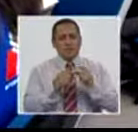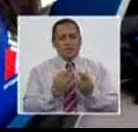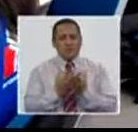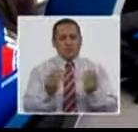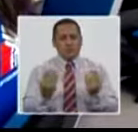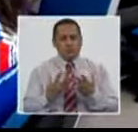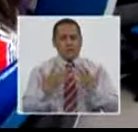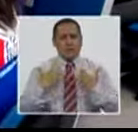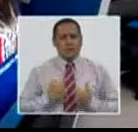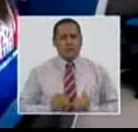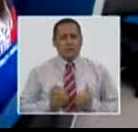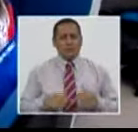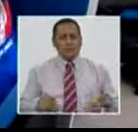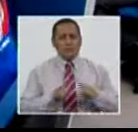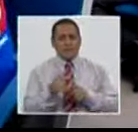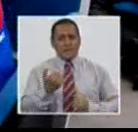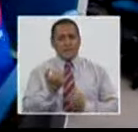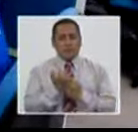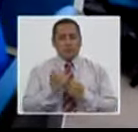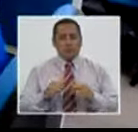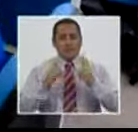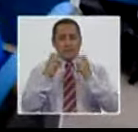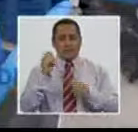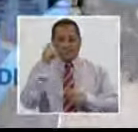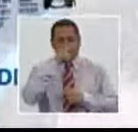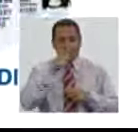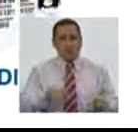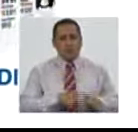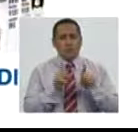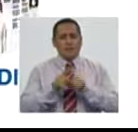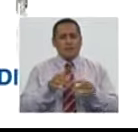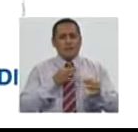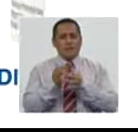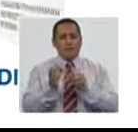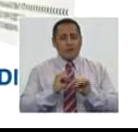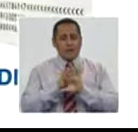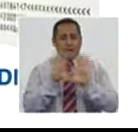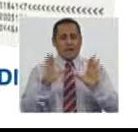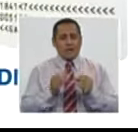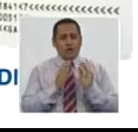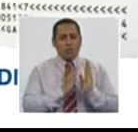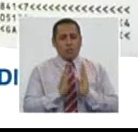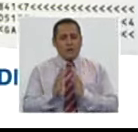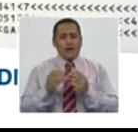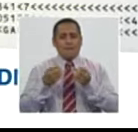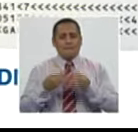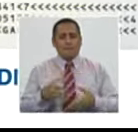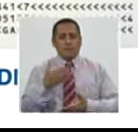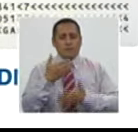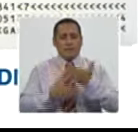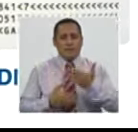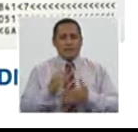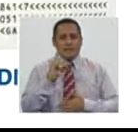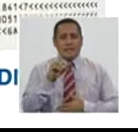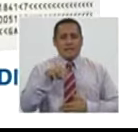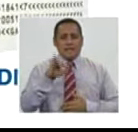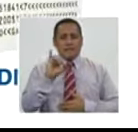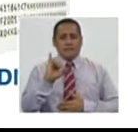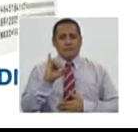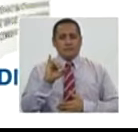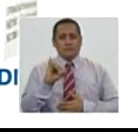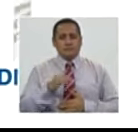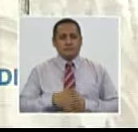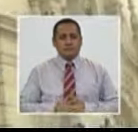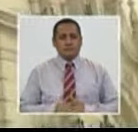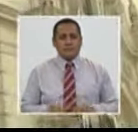de consultoría jurídica desde el apoyo en temas complejos hasta indicaciones a seguir por la pérdida del documento Nacional de